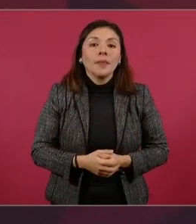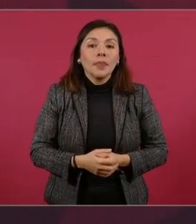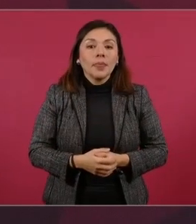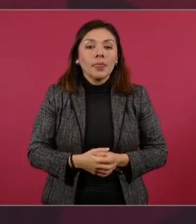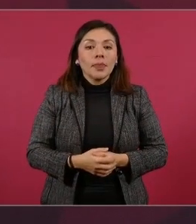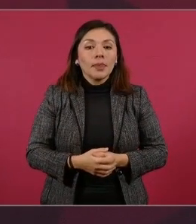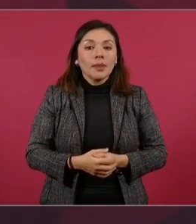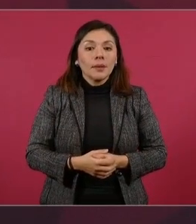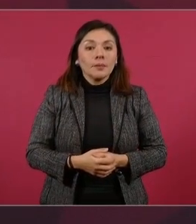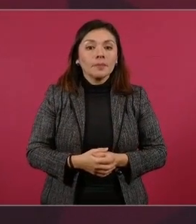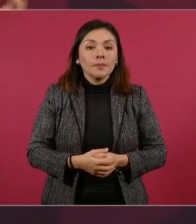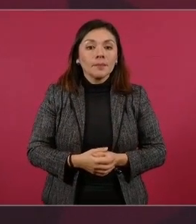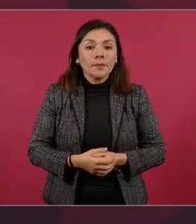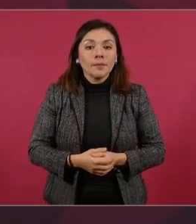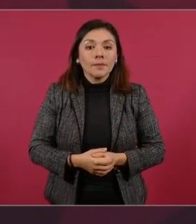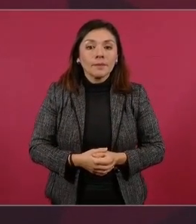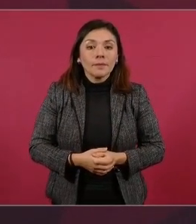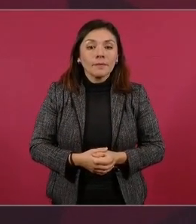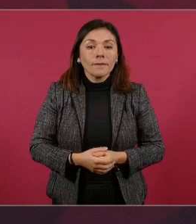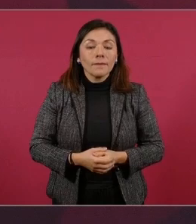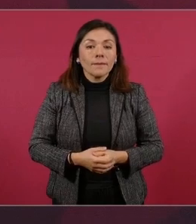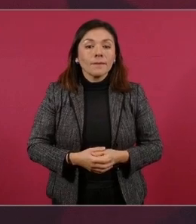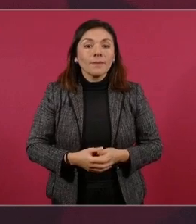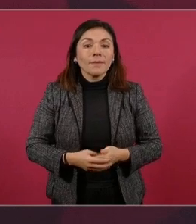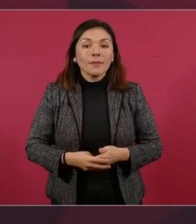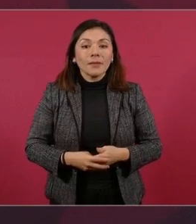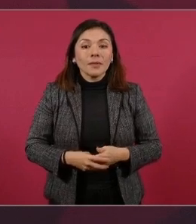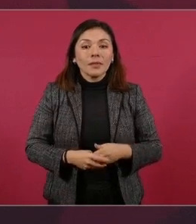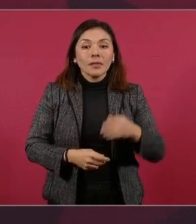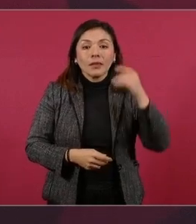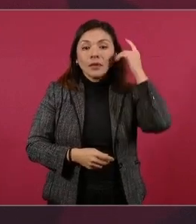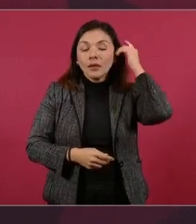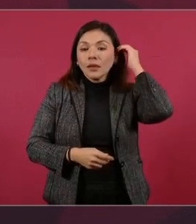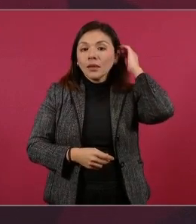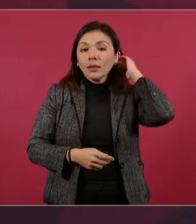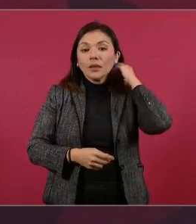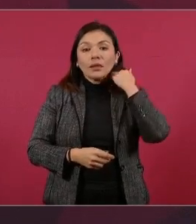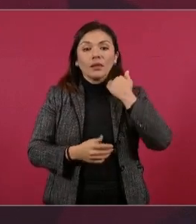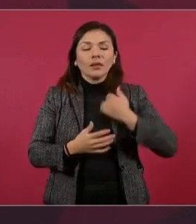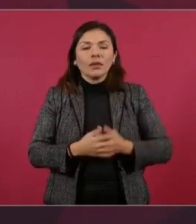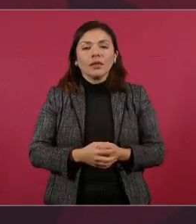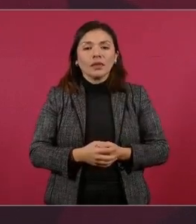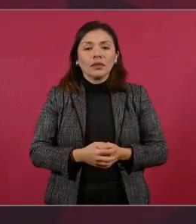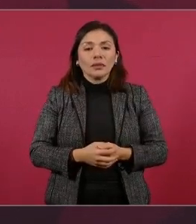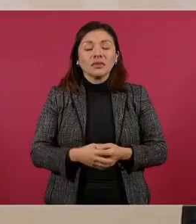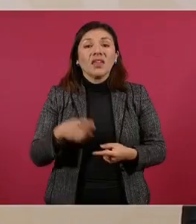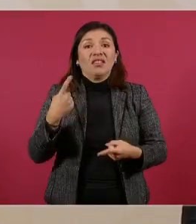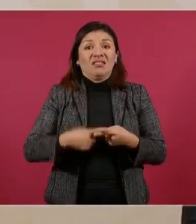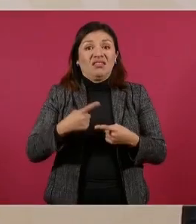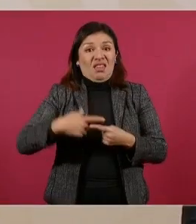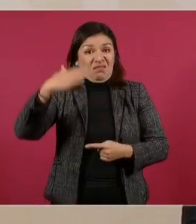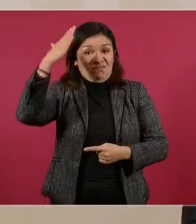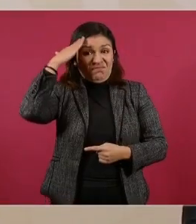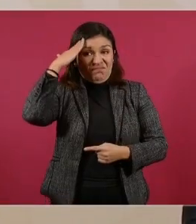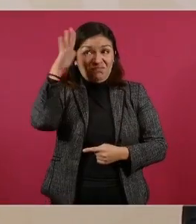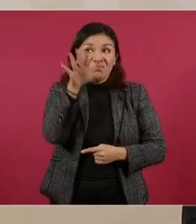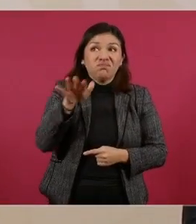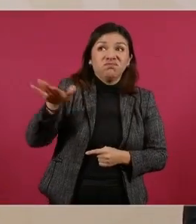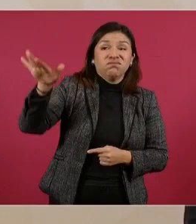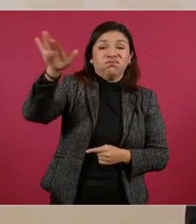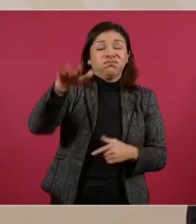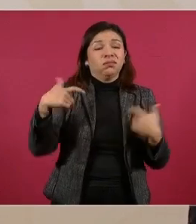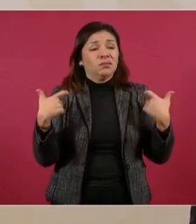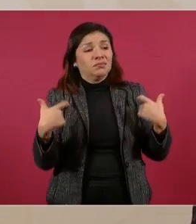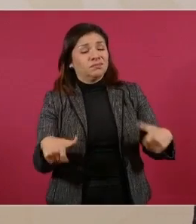putrefacto entonces que no sean las cúpulas